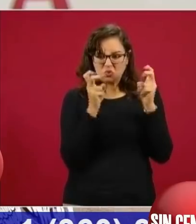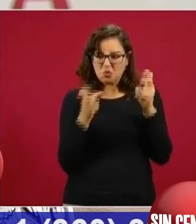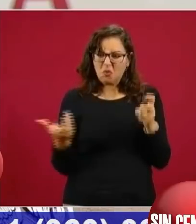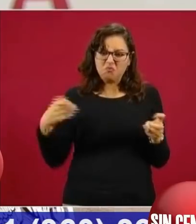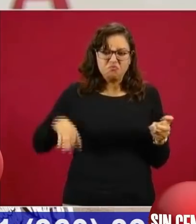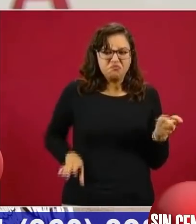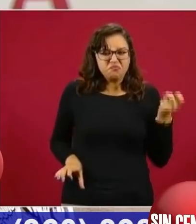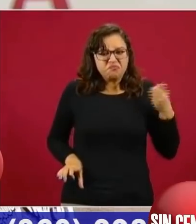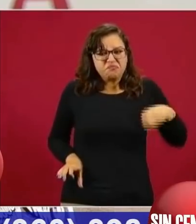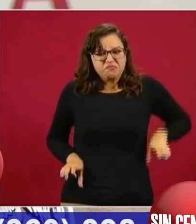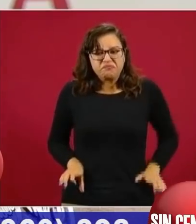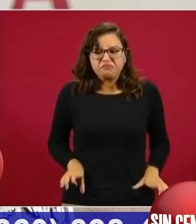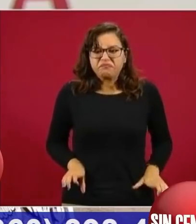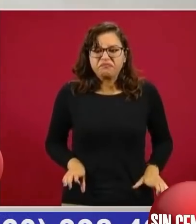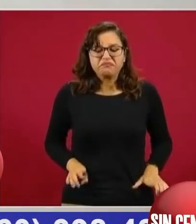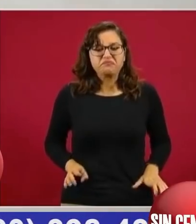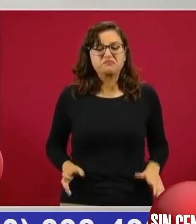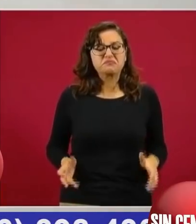saqueo